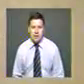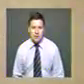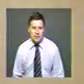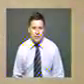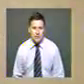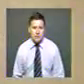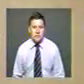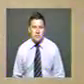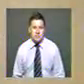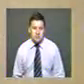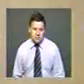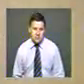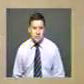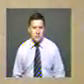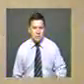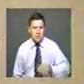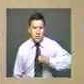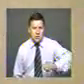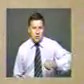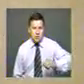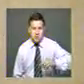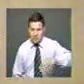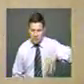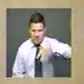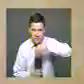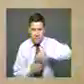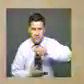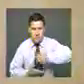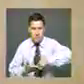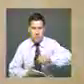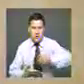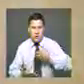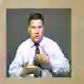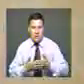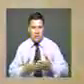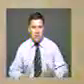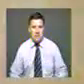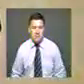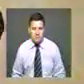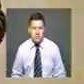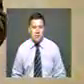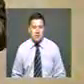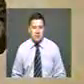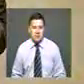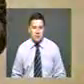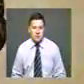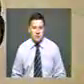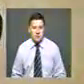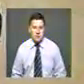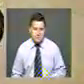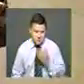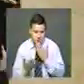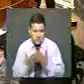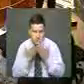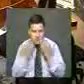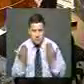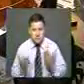idea es que tengan todos sus derechos protegidos y que el contrato marital transfiera los derechos. Muy